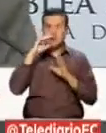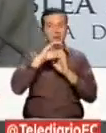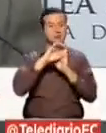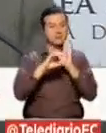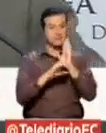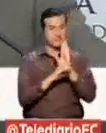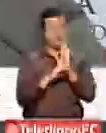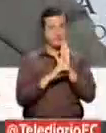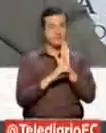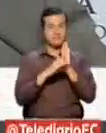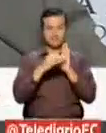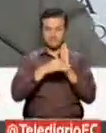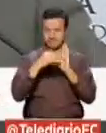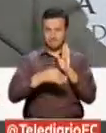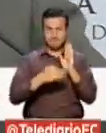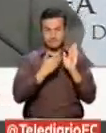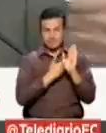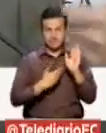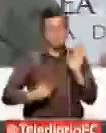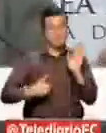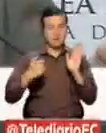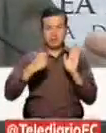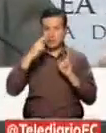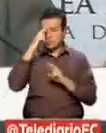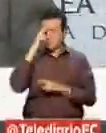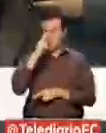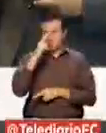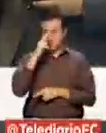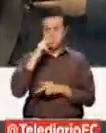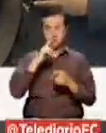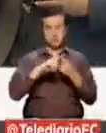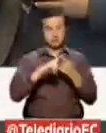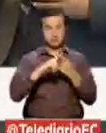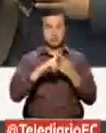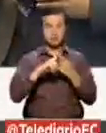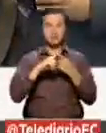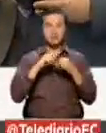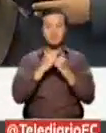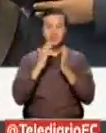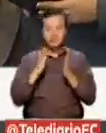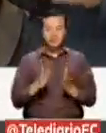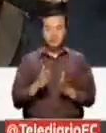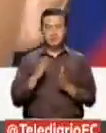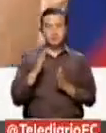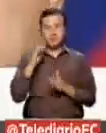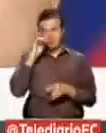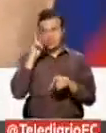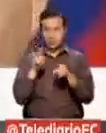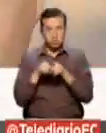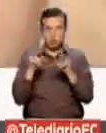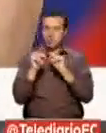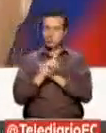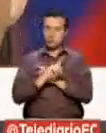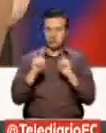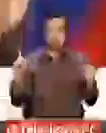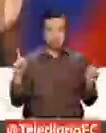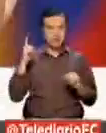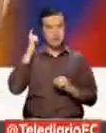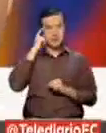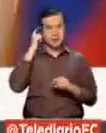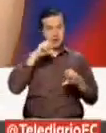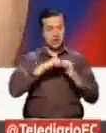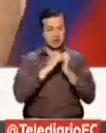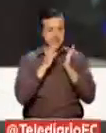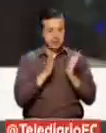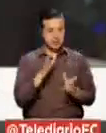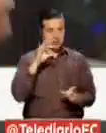Constitución para que lo cumpla la presidenta de la Asamblea, que ese es el camino número uno. El independiente Fernando Burbano no comparte esta iniciativa. Para él, un